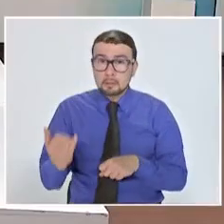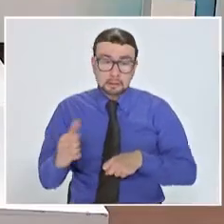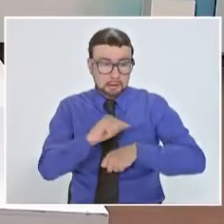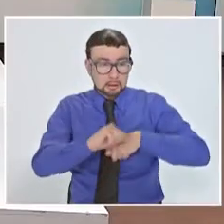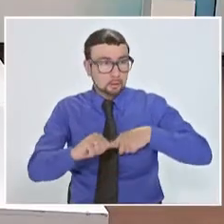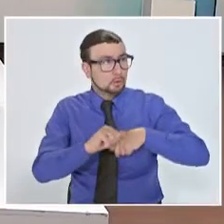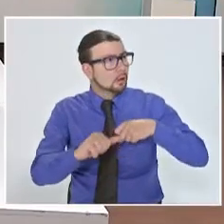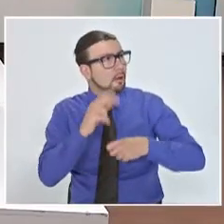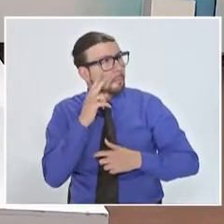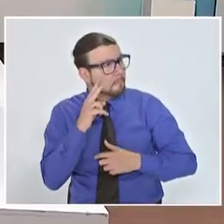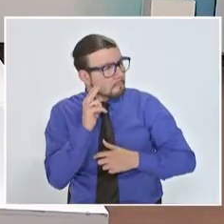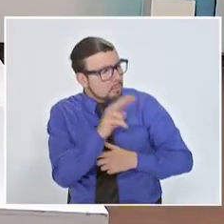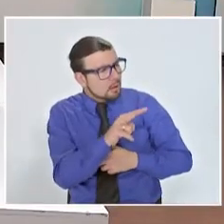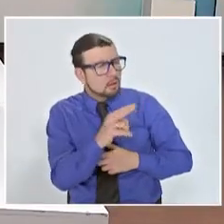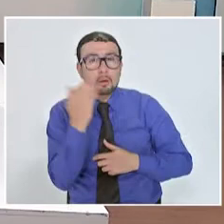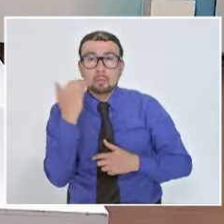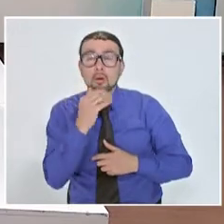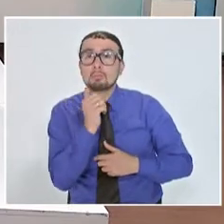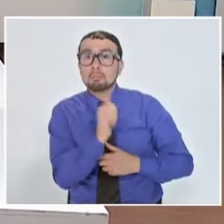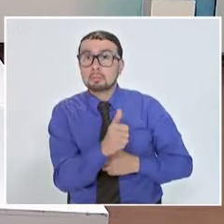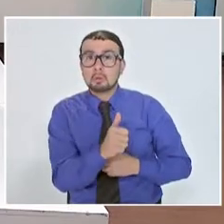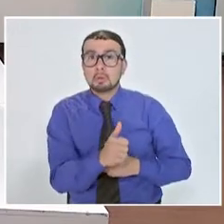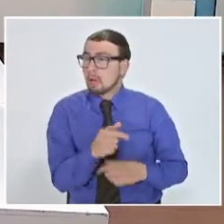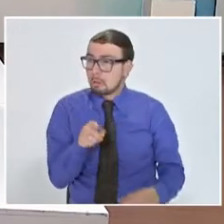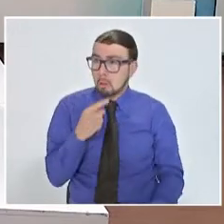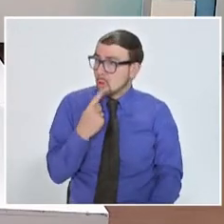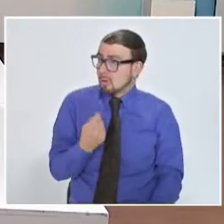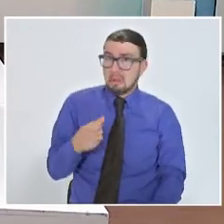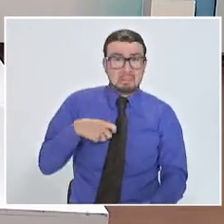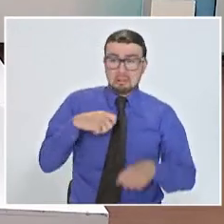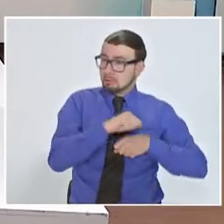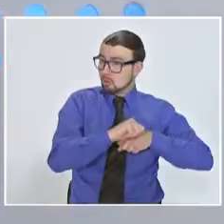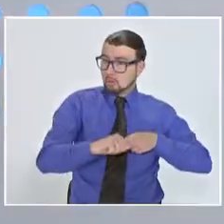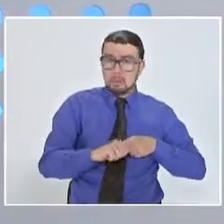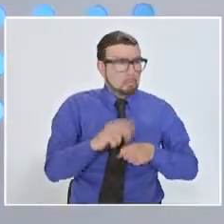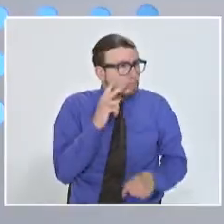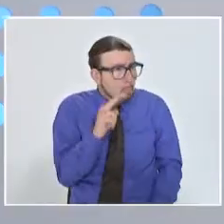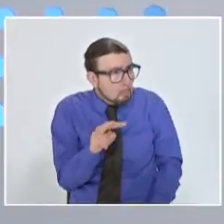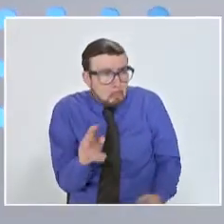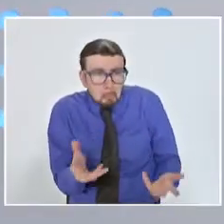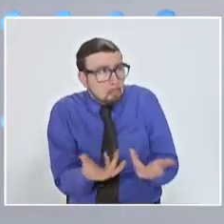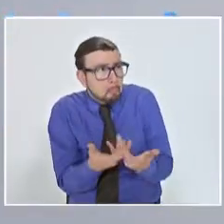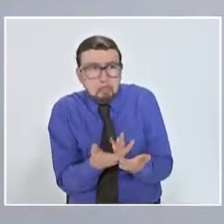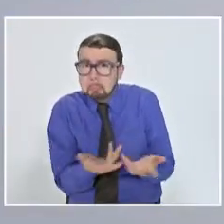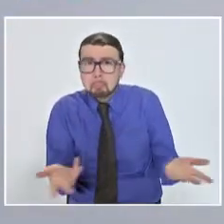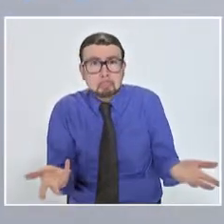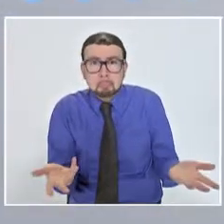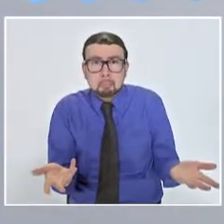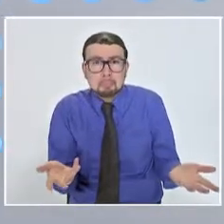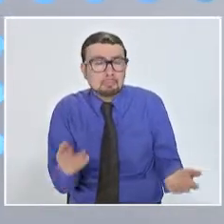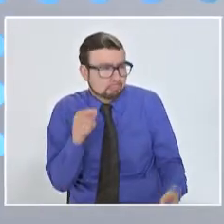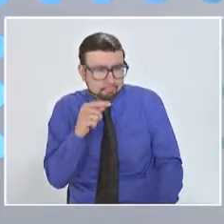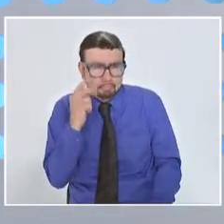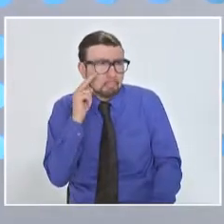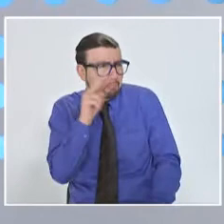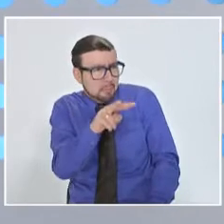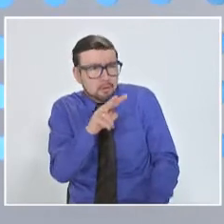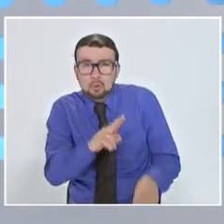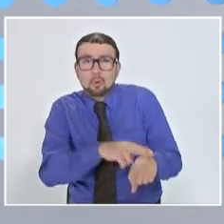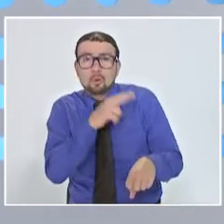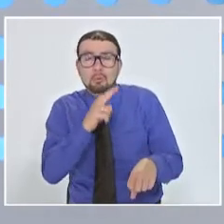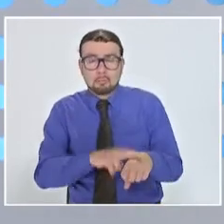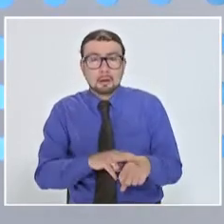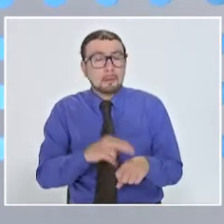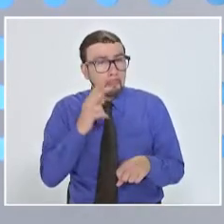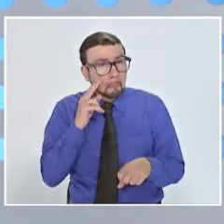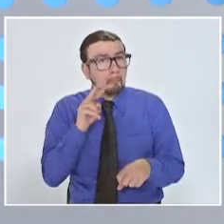un momento, ¿sí? Si ella no dice que tiene una cirugía en el seno, nadie sabe que tiene una cirugía en su seno. Ustedes observan que los contornos de